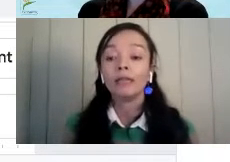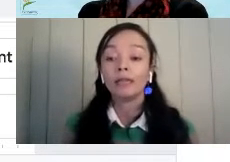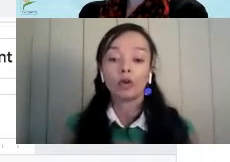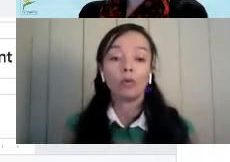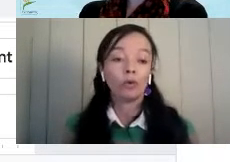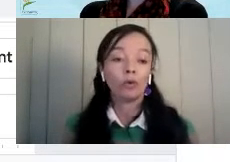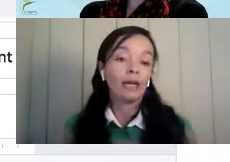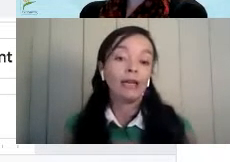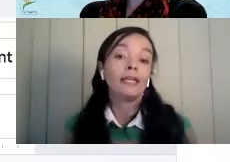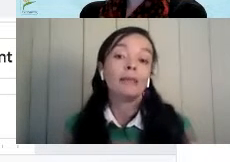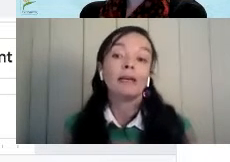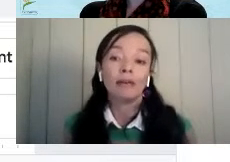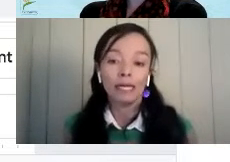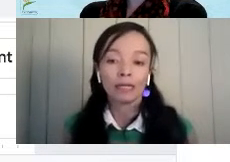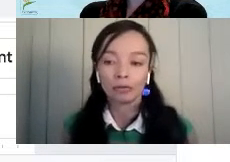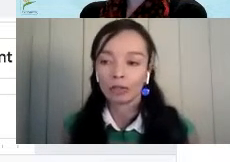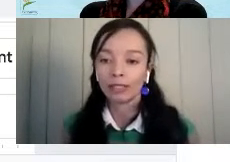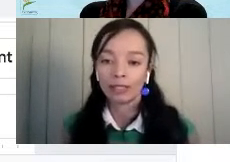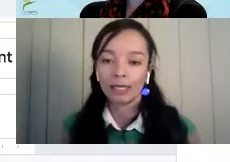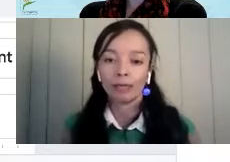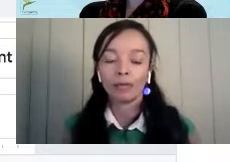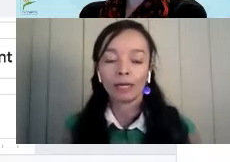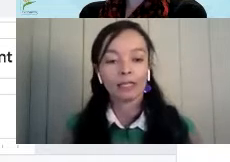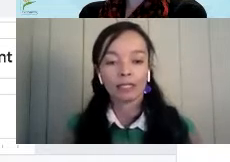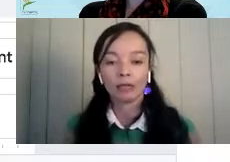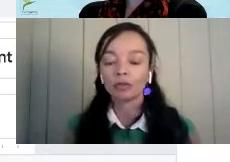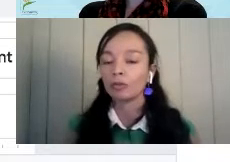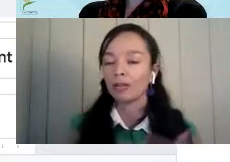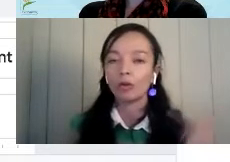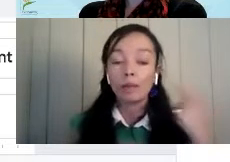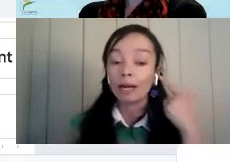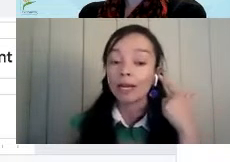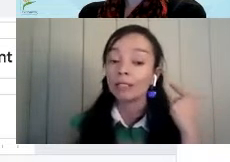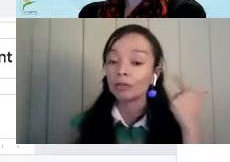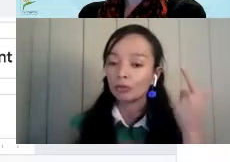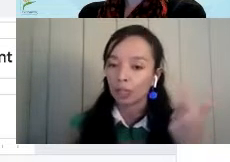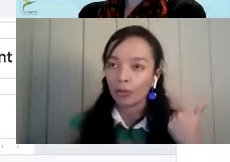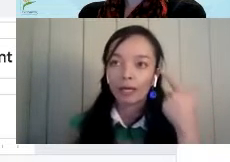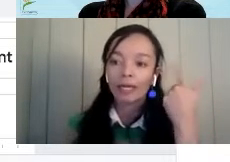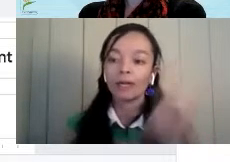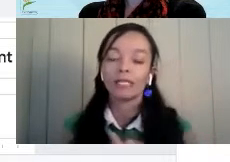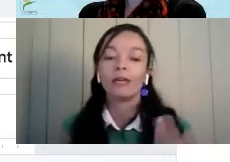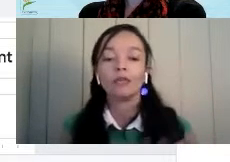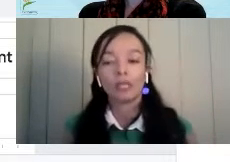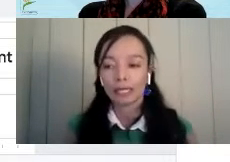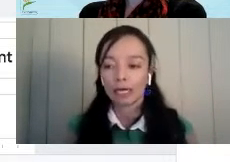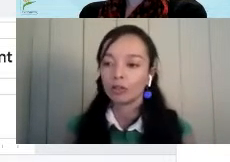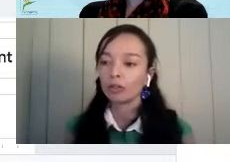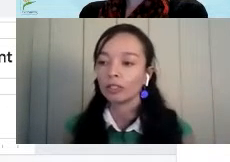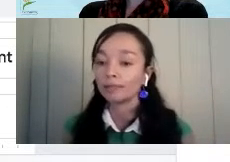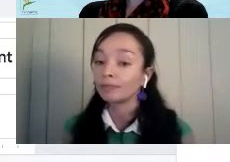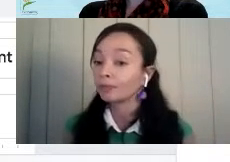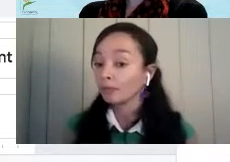familiar que ustedes tienen. Para que se vaya acostumbrando, para que vaya escuchando, para que vaya viendo las